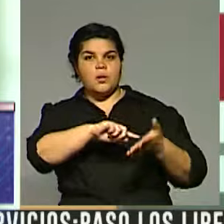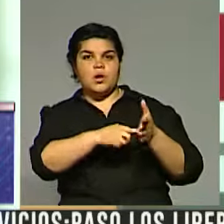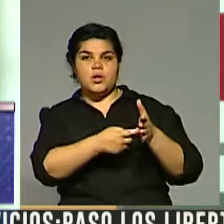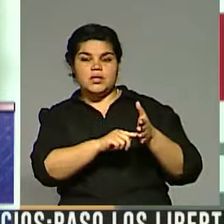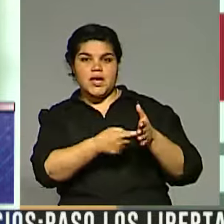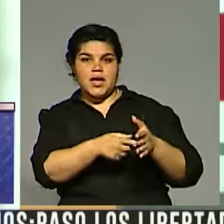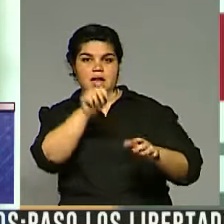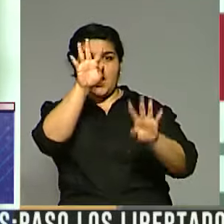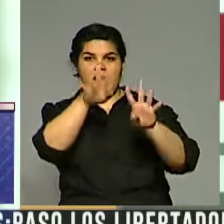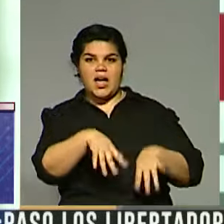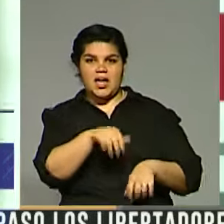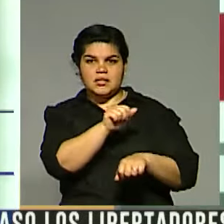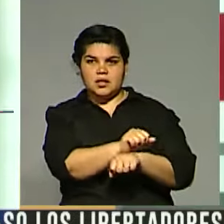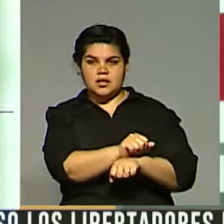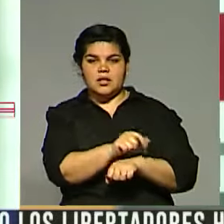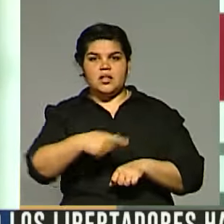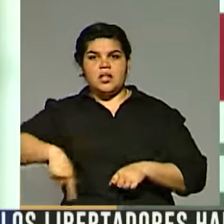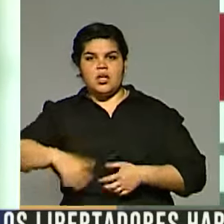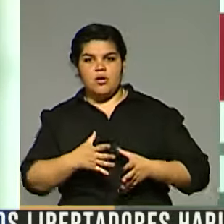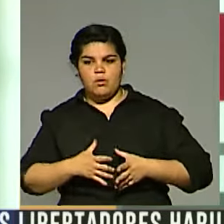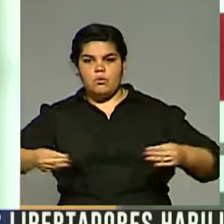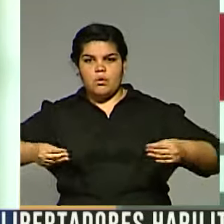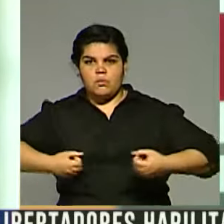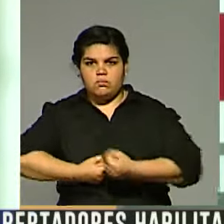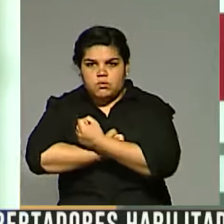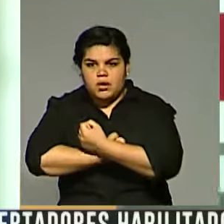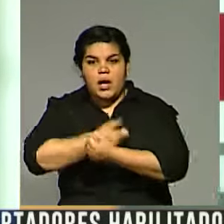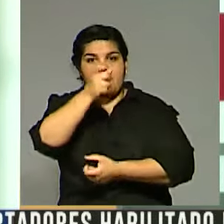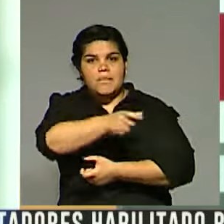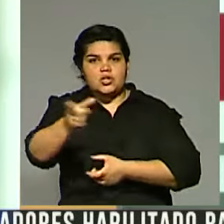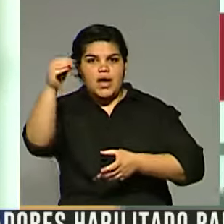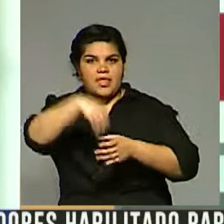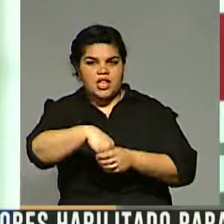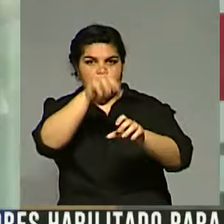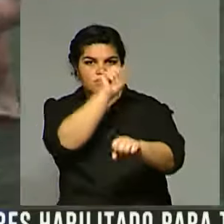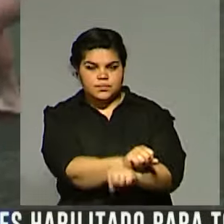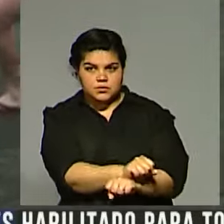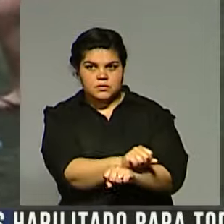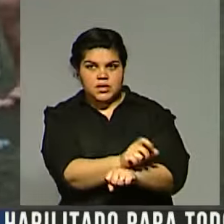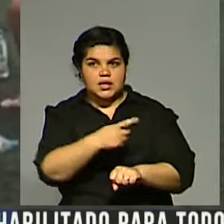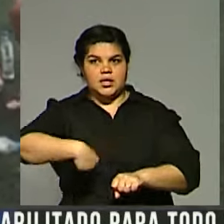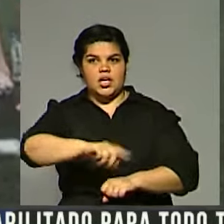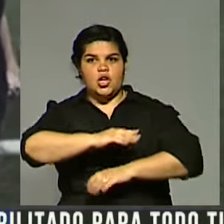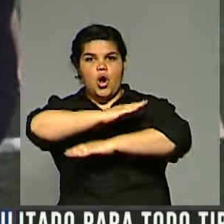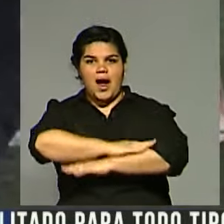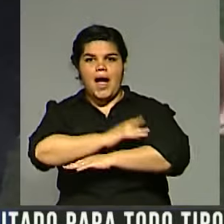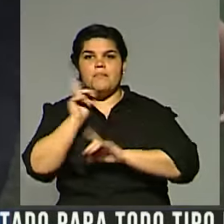se animaron a hacerle el jaca a los espartanos, que son un equipo de internos que juegan la Liga de los Internos a nivel nacional.